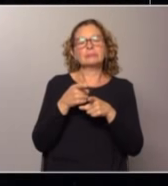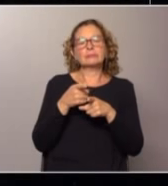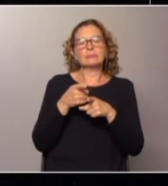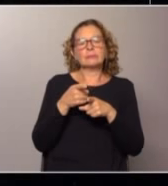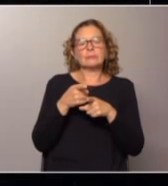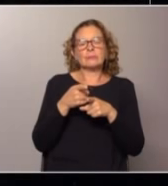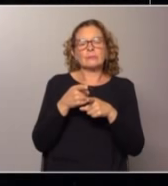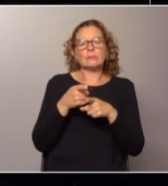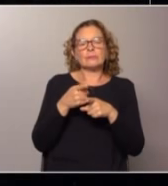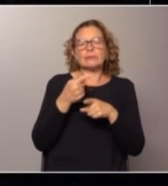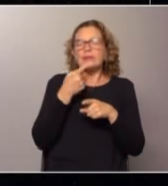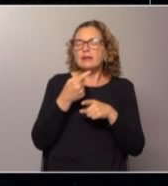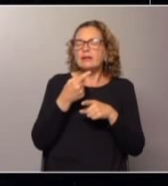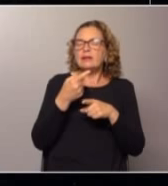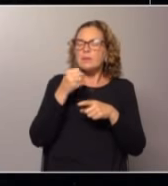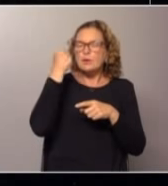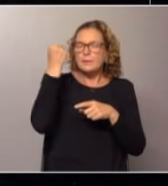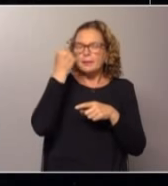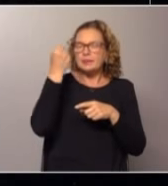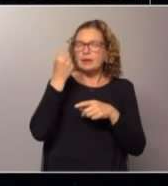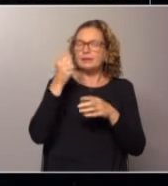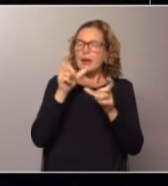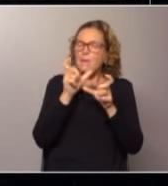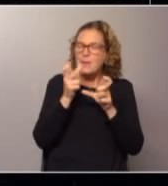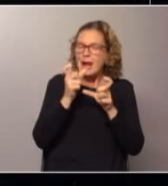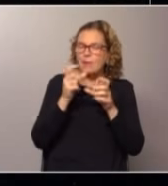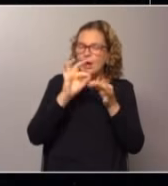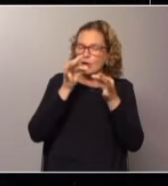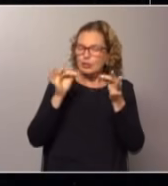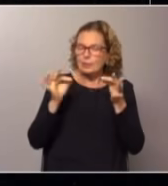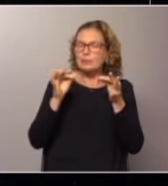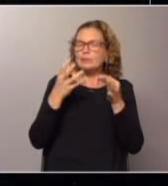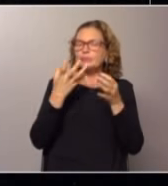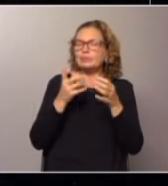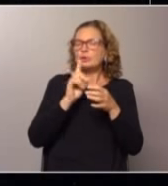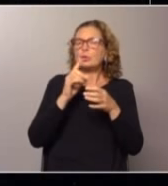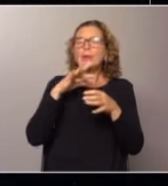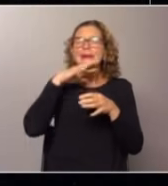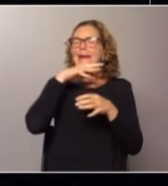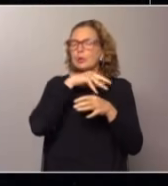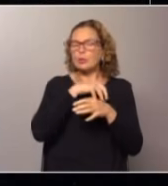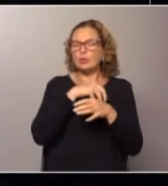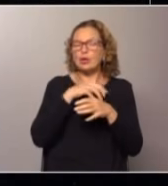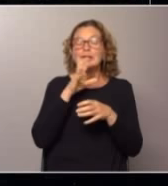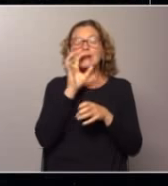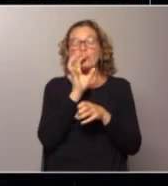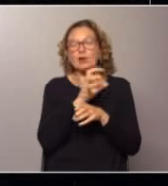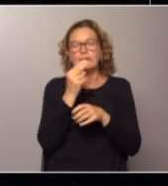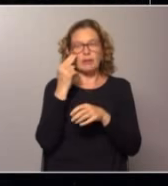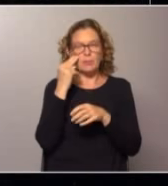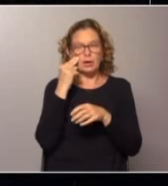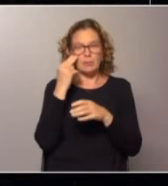que te haces pie fundamentalmente en el concepto de que no es la corrupción ni la violencia el